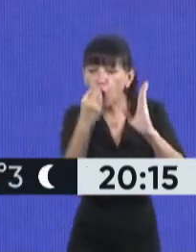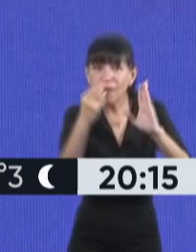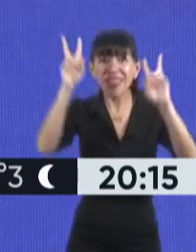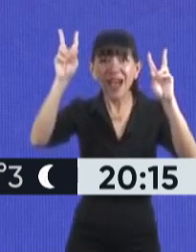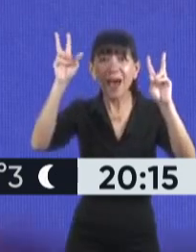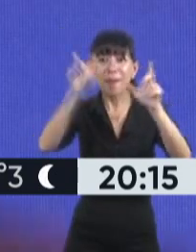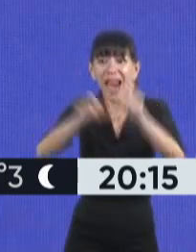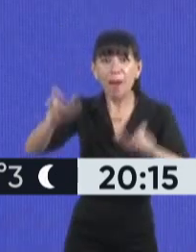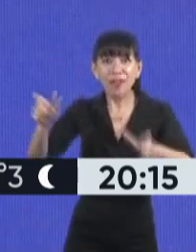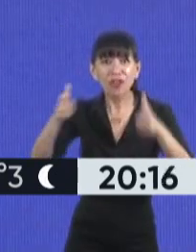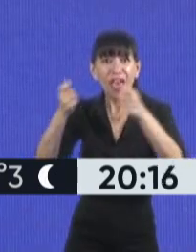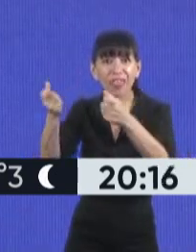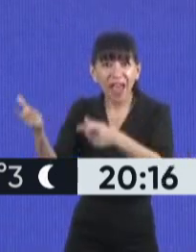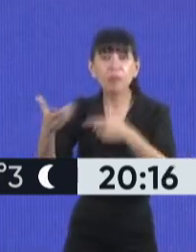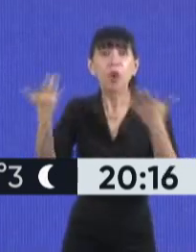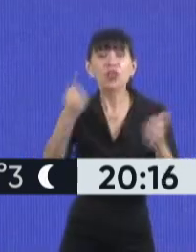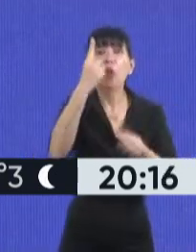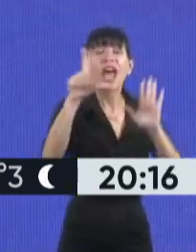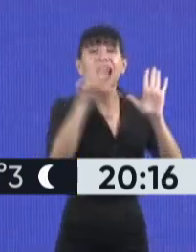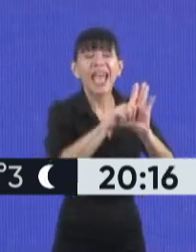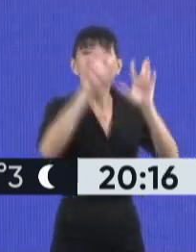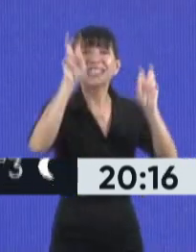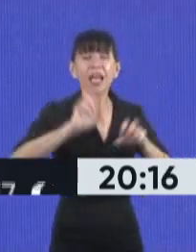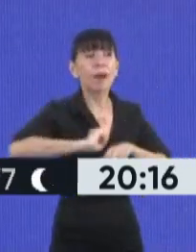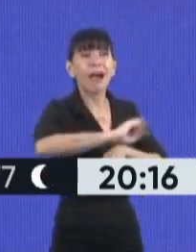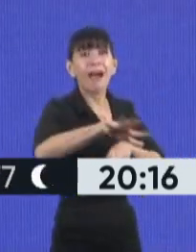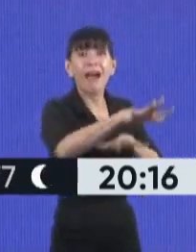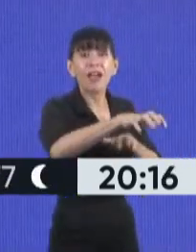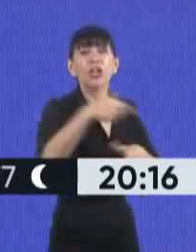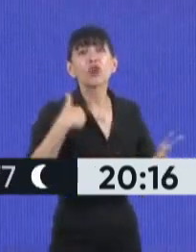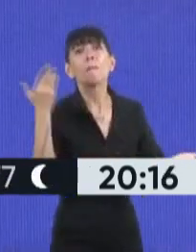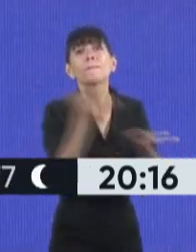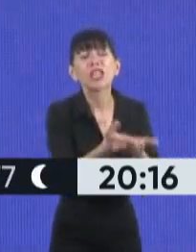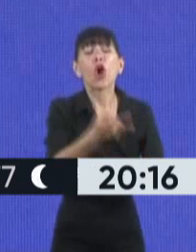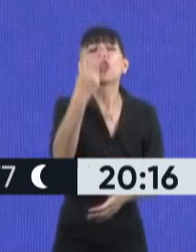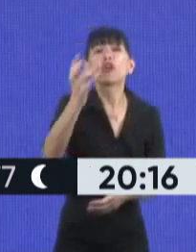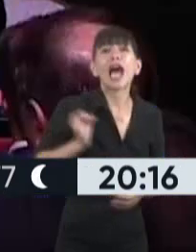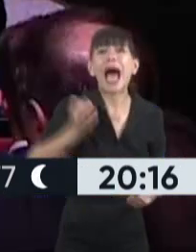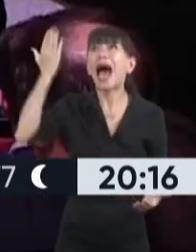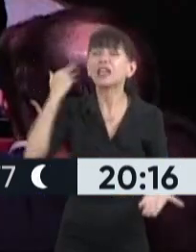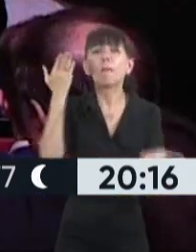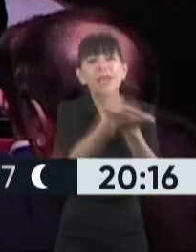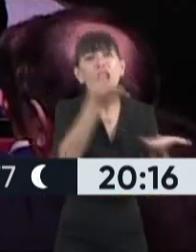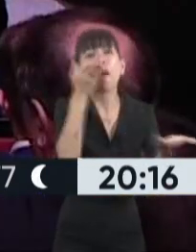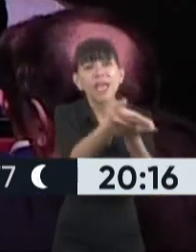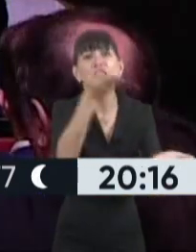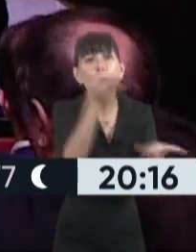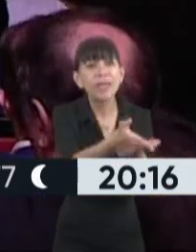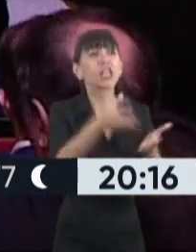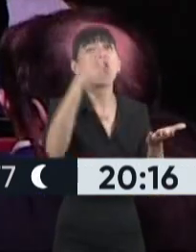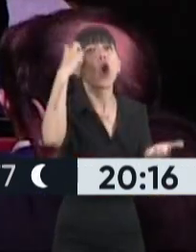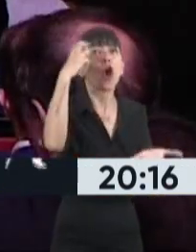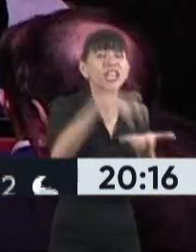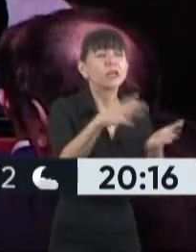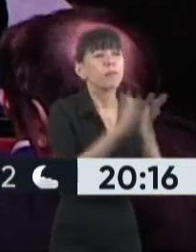agroindustria, agrobioindustrial, que desde hace 2 años vengo pidiendo al Congreso Nacional que sancione, lo estoy pidiendo por